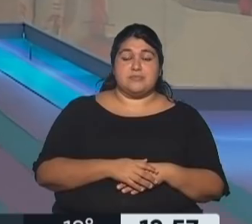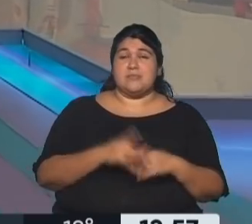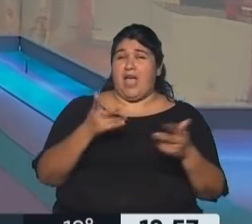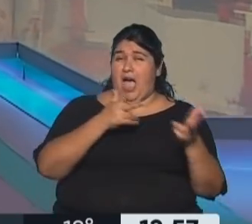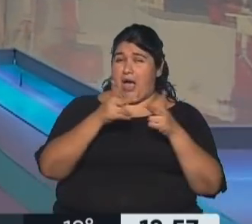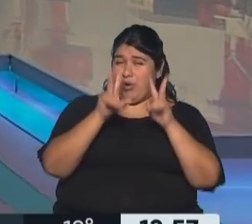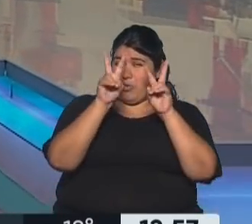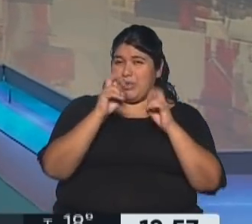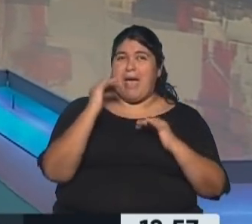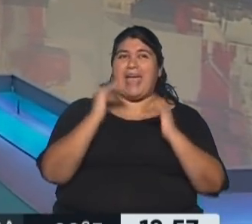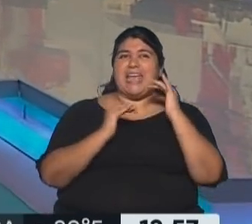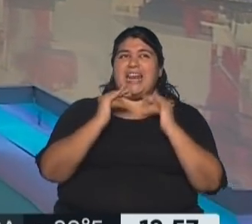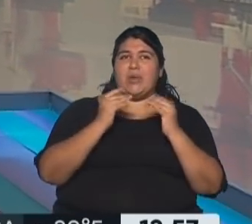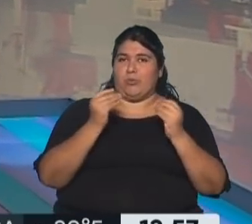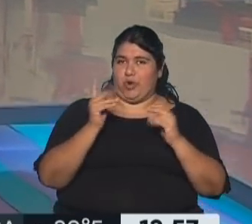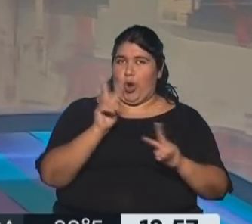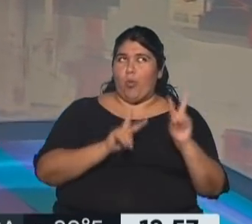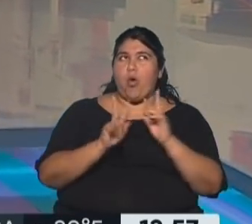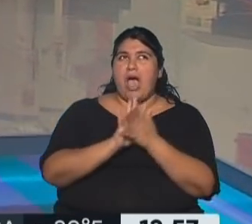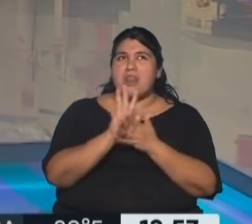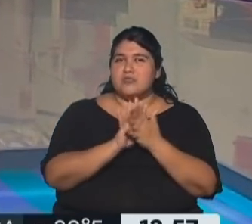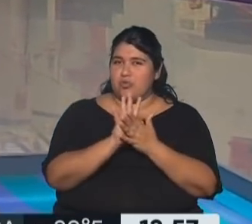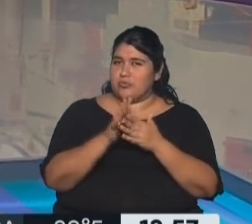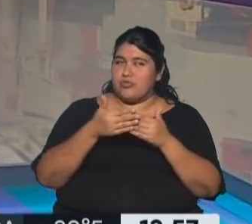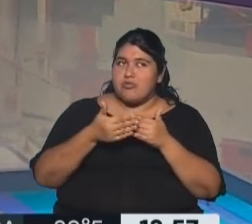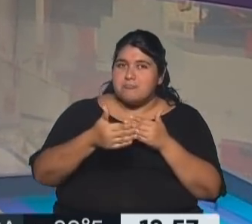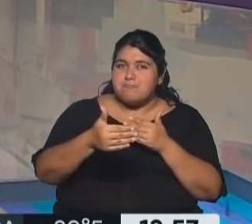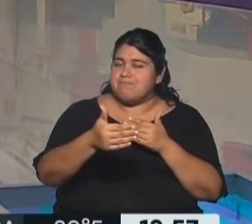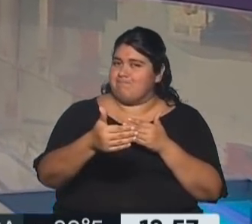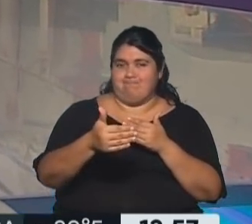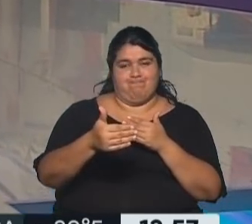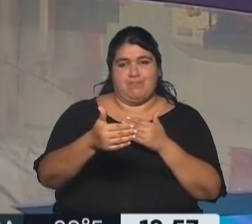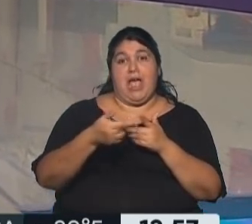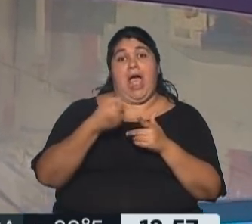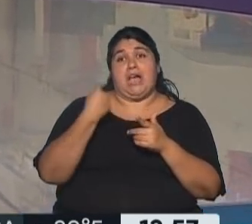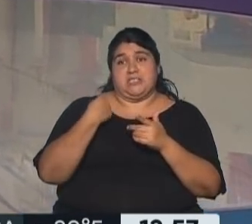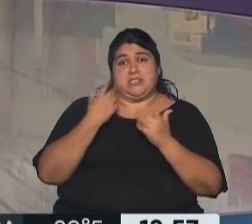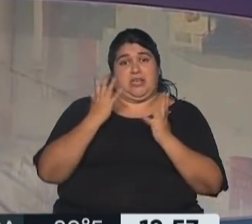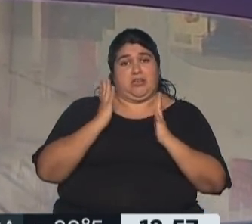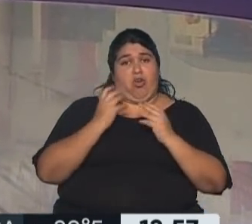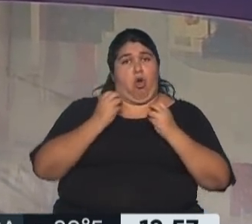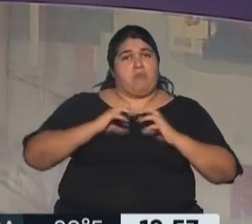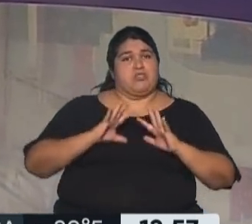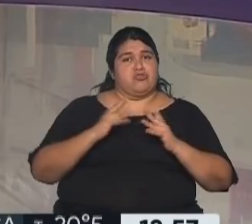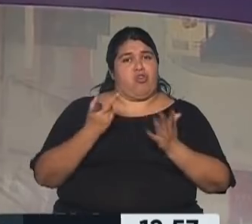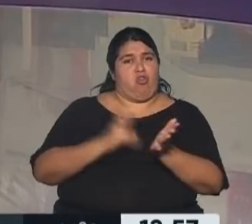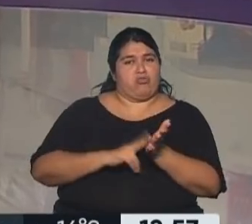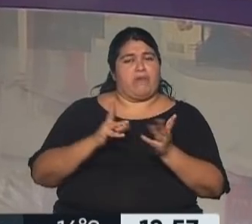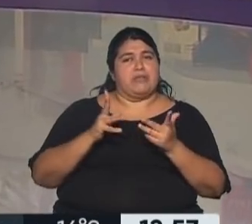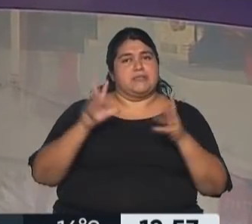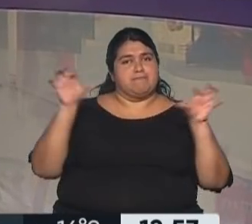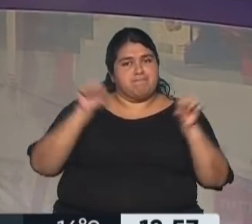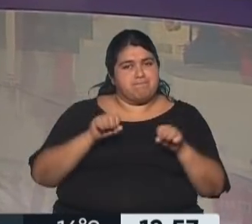Hablando de equilibrio y cuándo podría resolverse más temprano que tarde, tal vez ayer comenzó otra historia, tal vez entre la